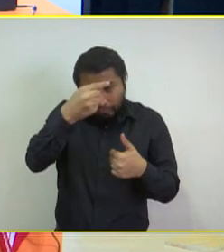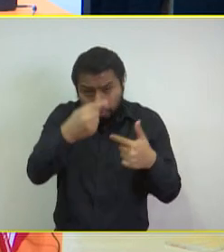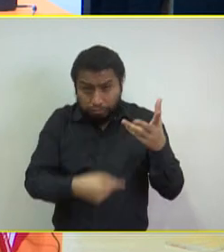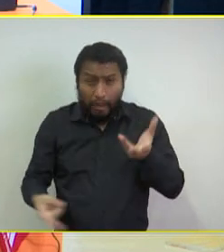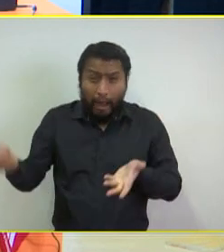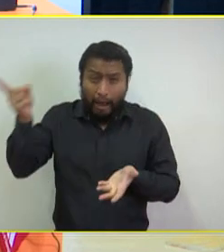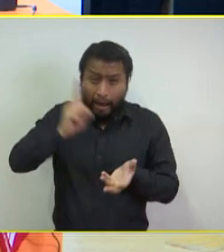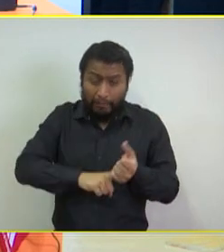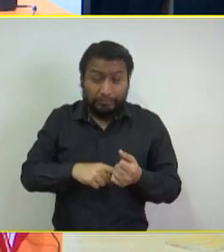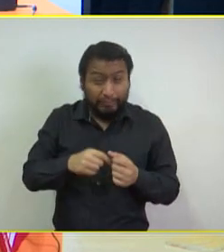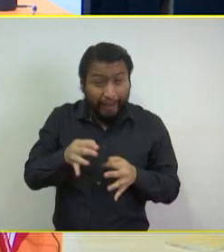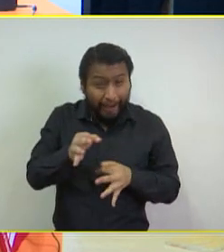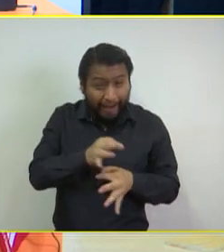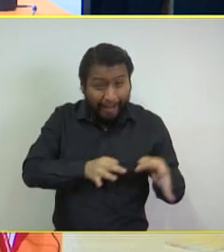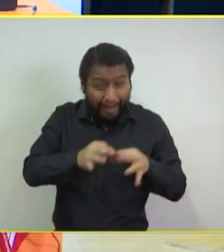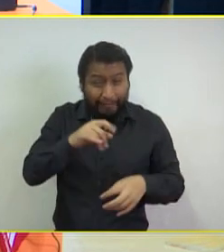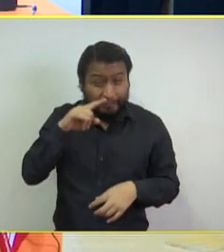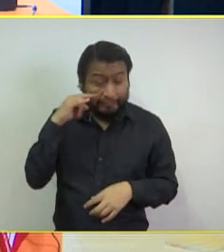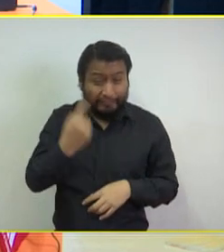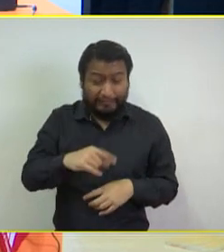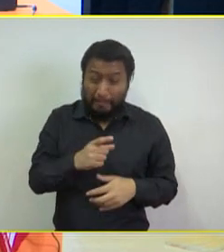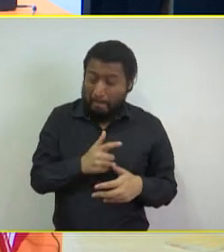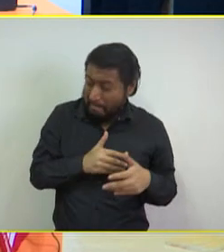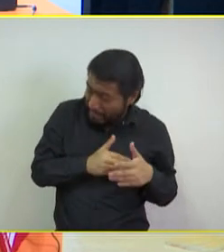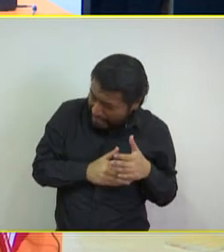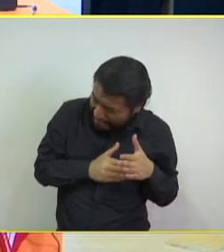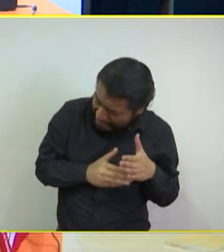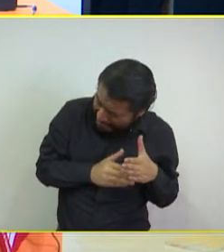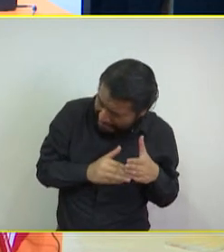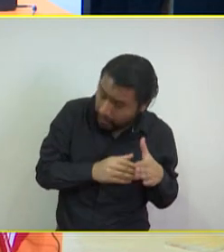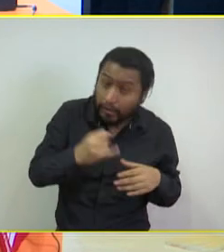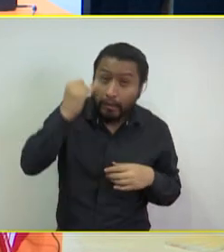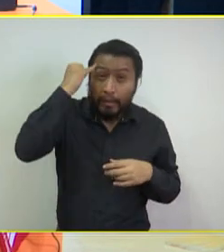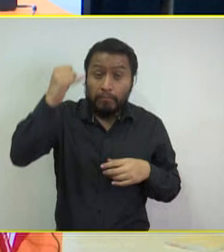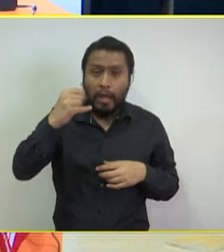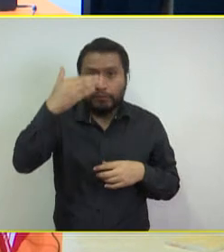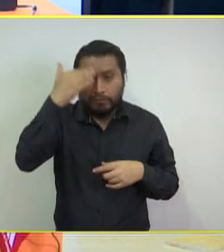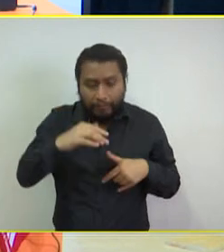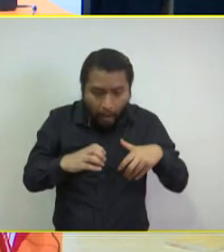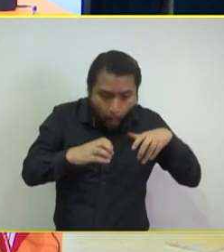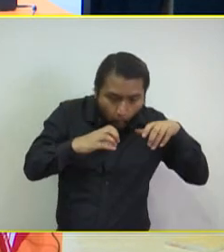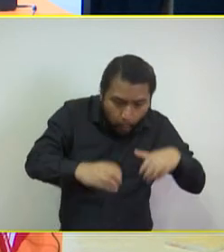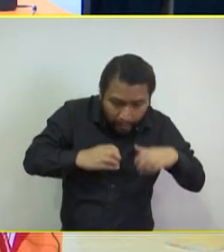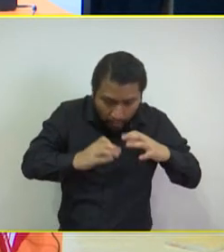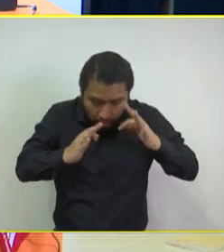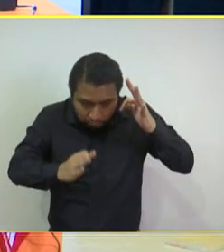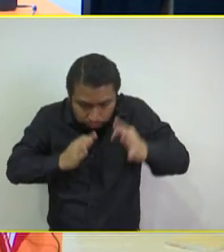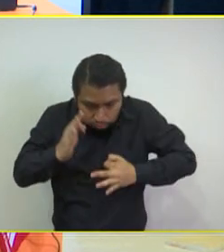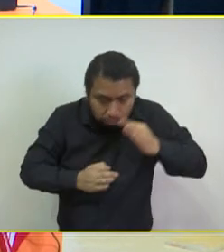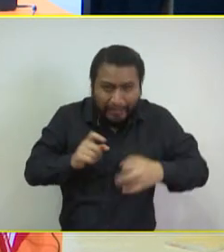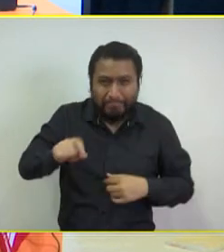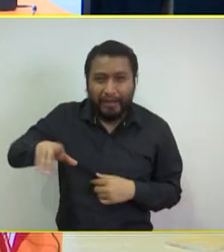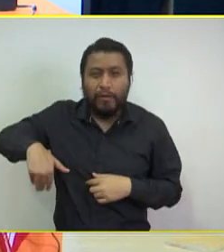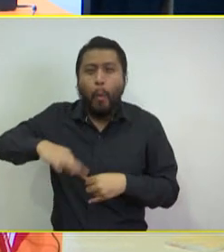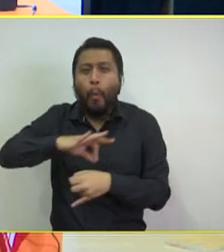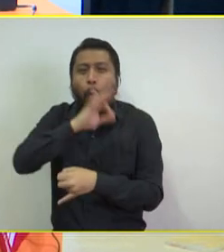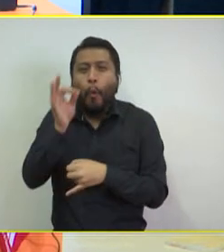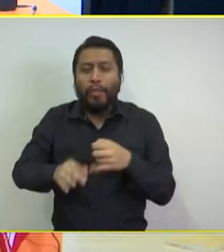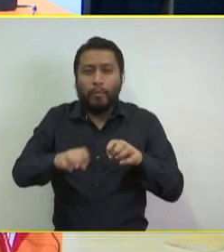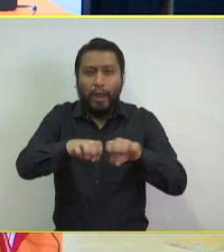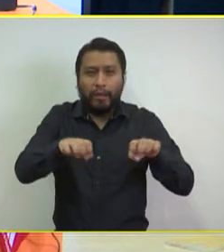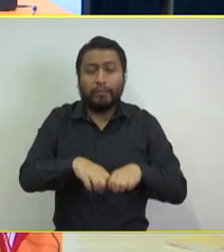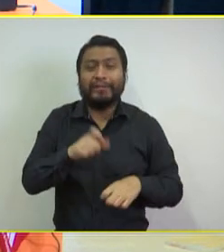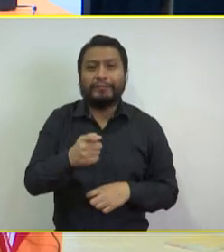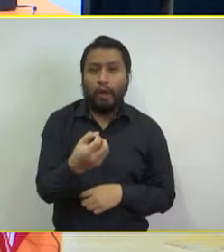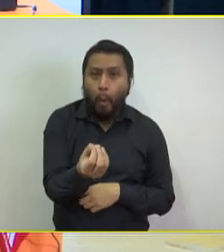de microorganismos que viven en nosotros, si lo supiéramos cuidar, como decía el último equipo, la alimentación va a